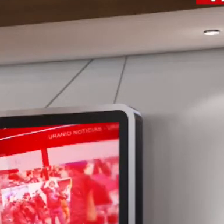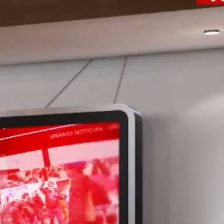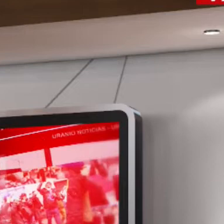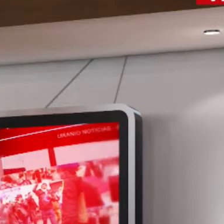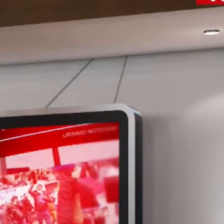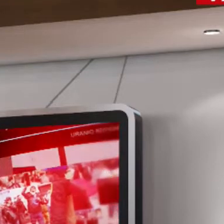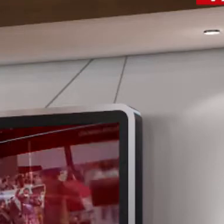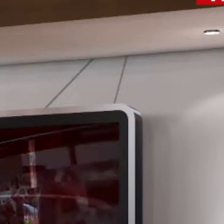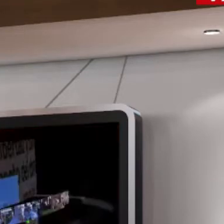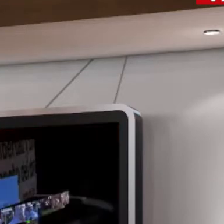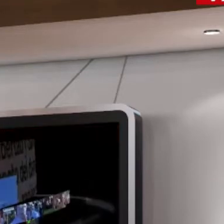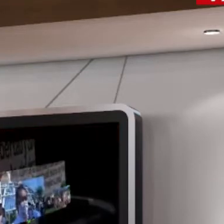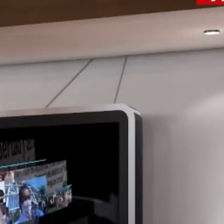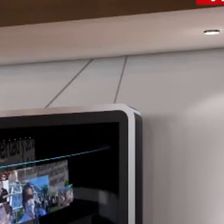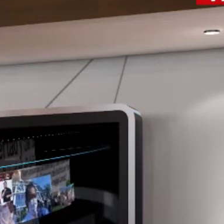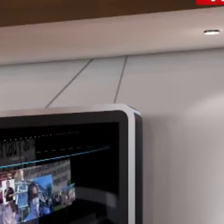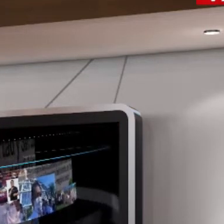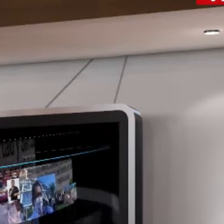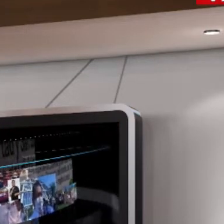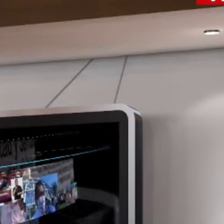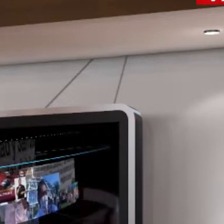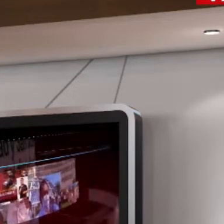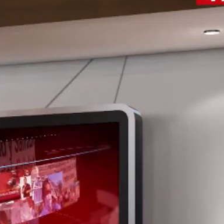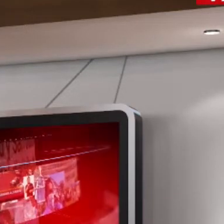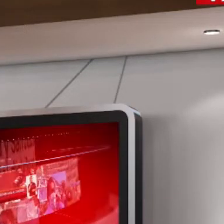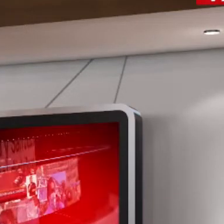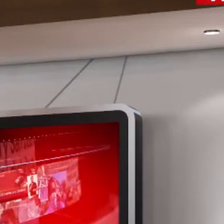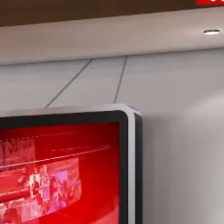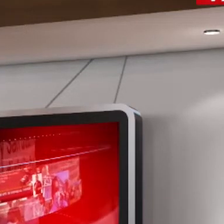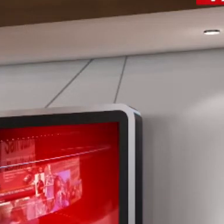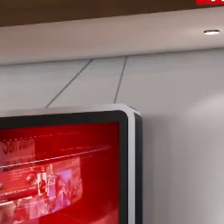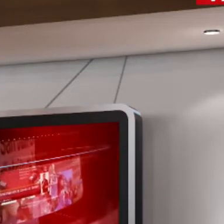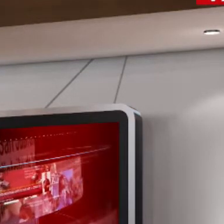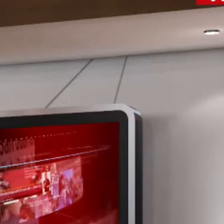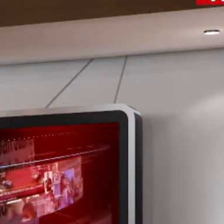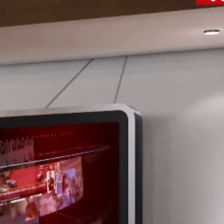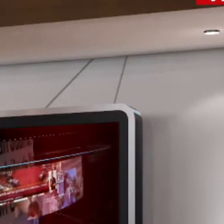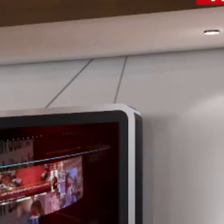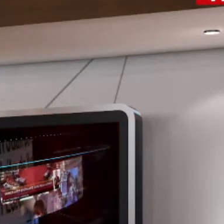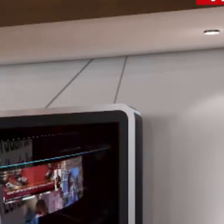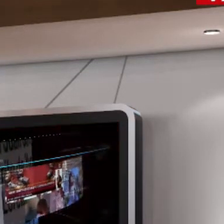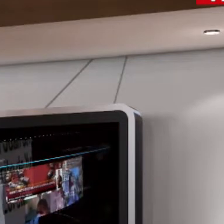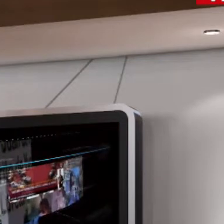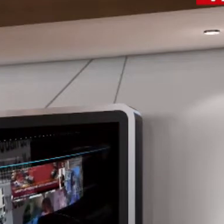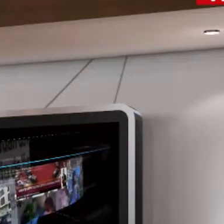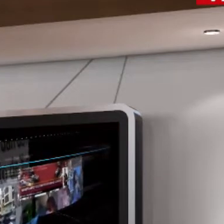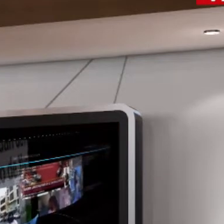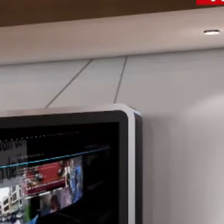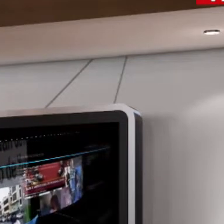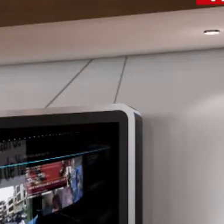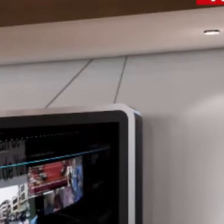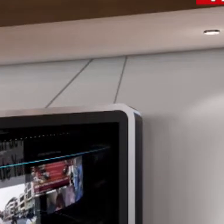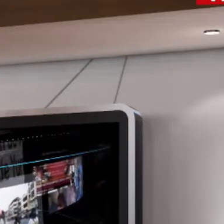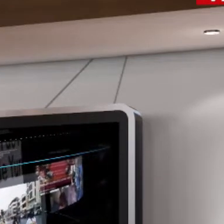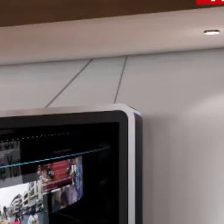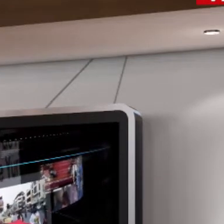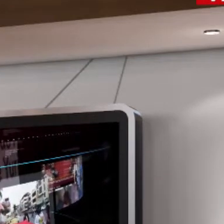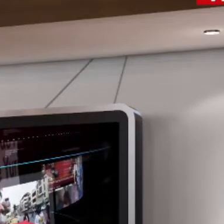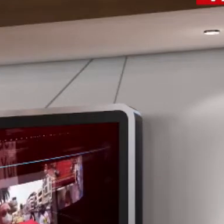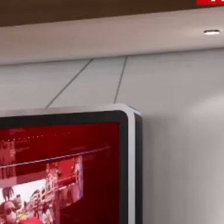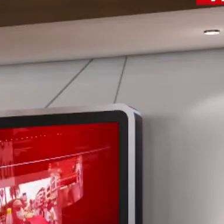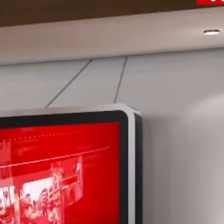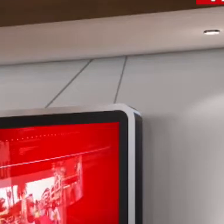años, sirviendo a la comunidad, dando apoyo legal a todas las personas que necesitan, a aquellas personas que